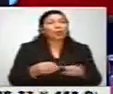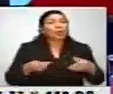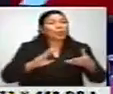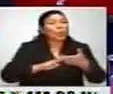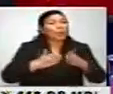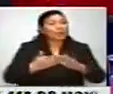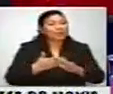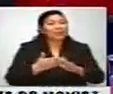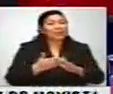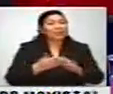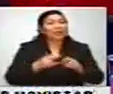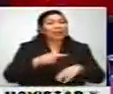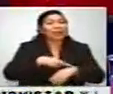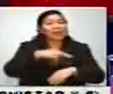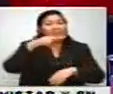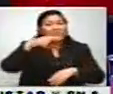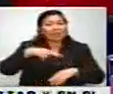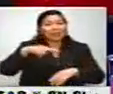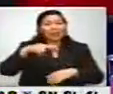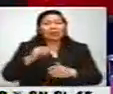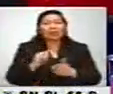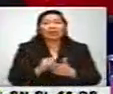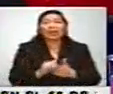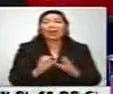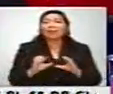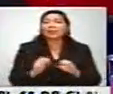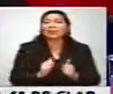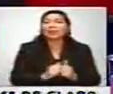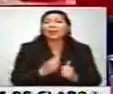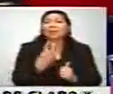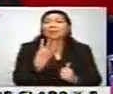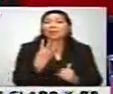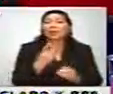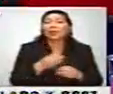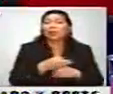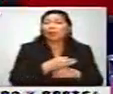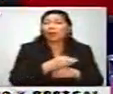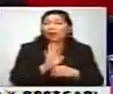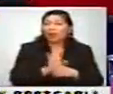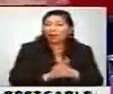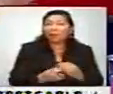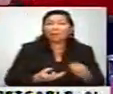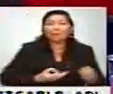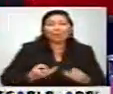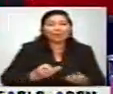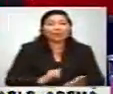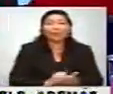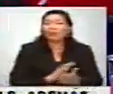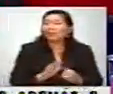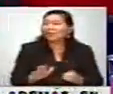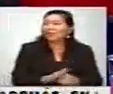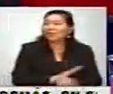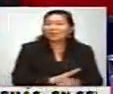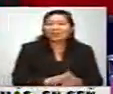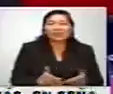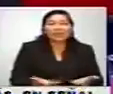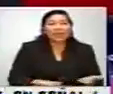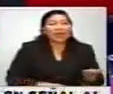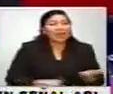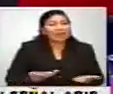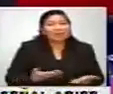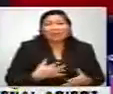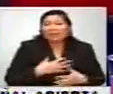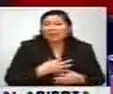mancomunidades territoriales o regionales, porque hacer 24 regiones con presupuestos totalmente disímiles y a veces